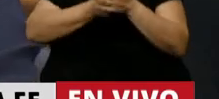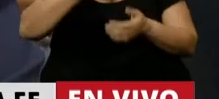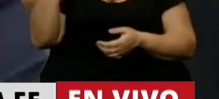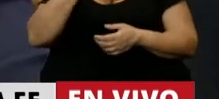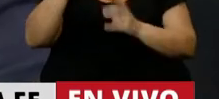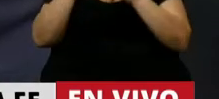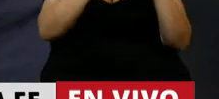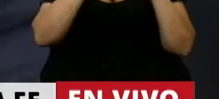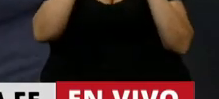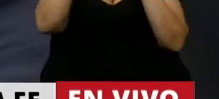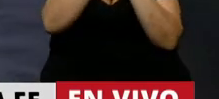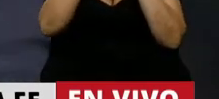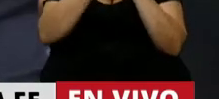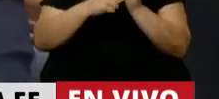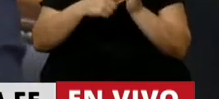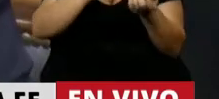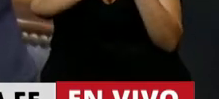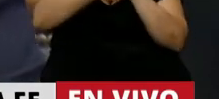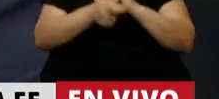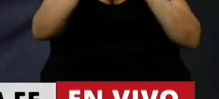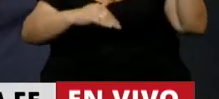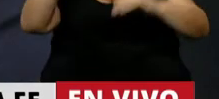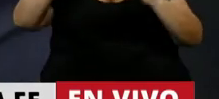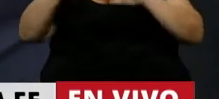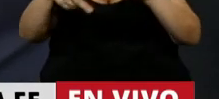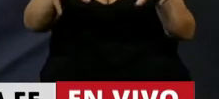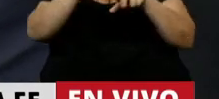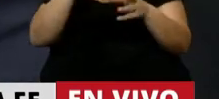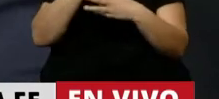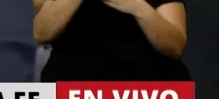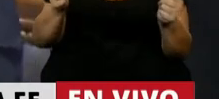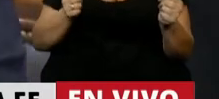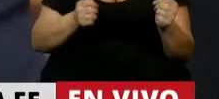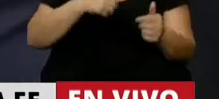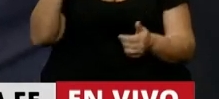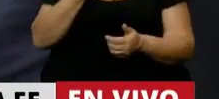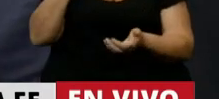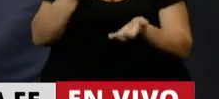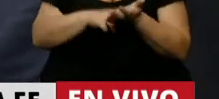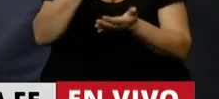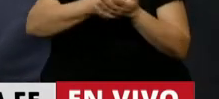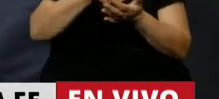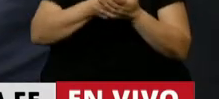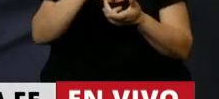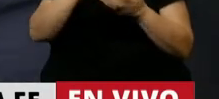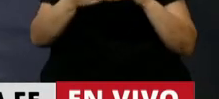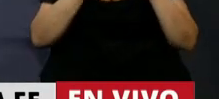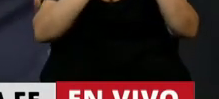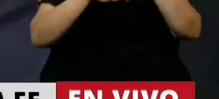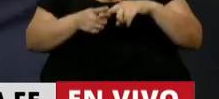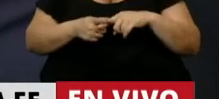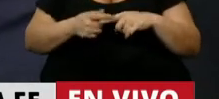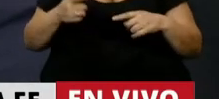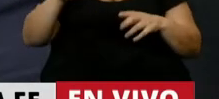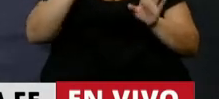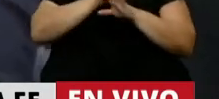en el debate en particular en cambiar esa variable, presidente, y voy redondeando. Vamos a insistir, porque es una variable que